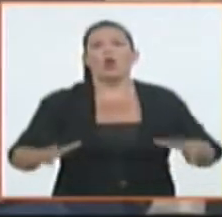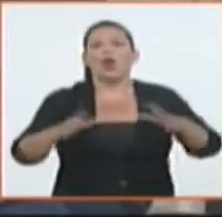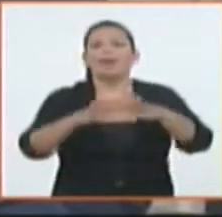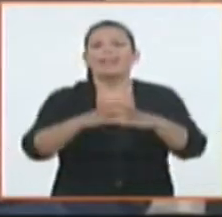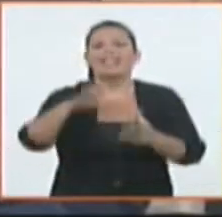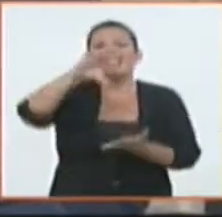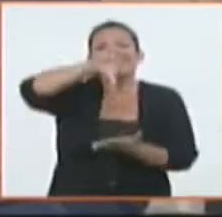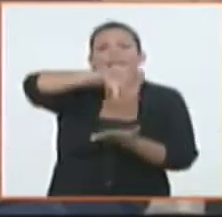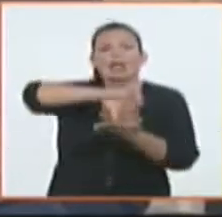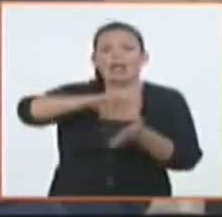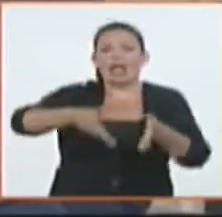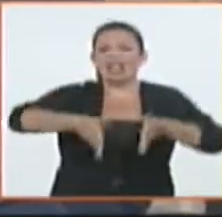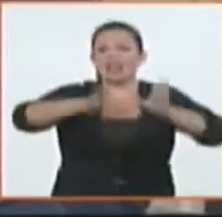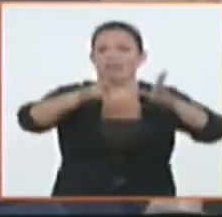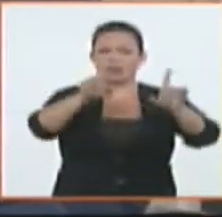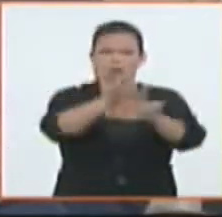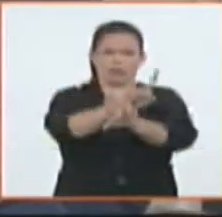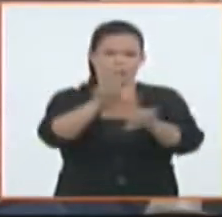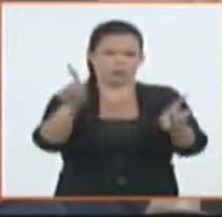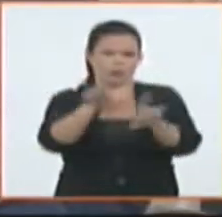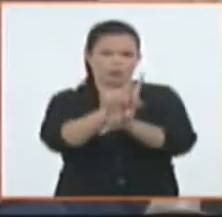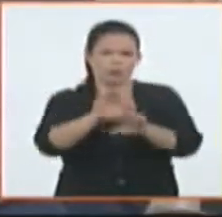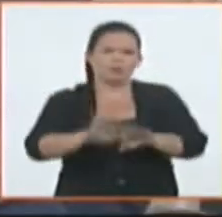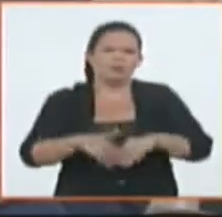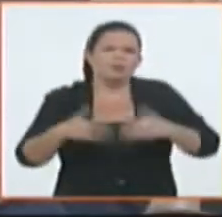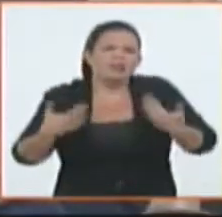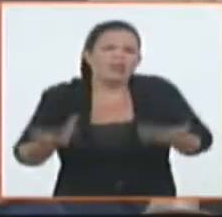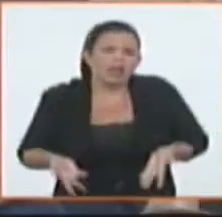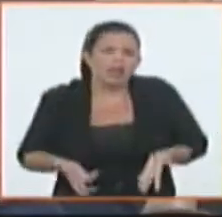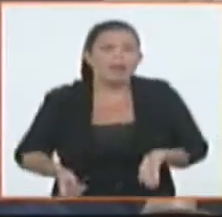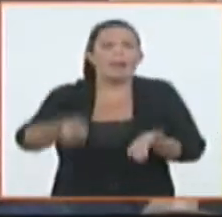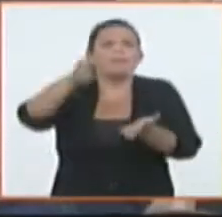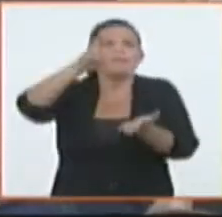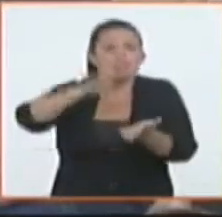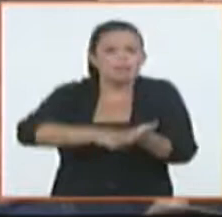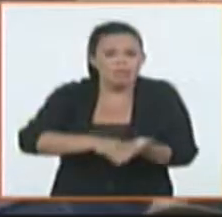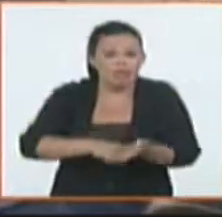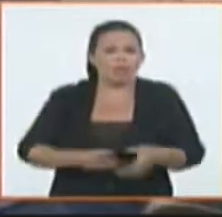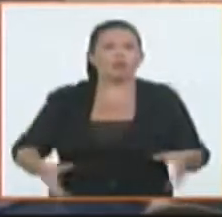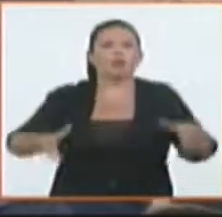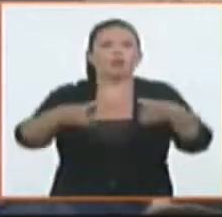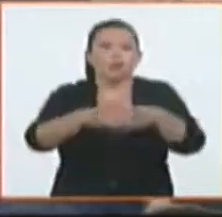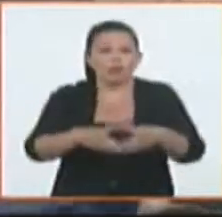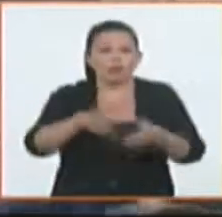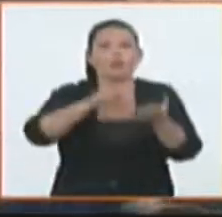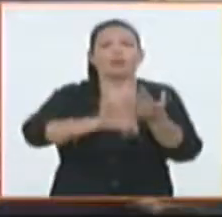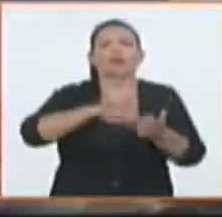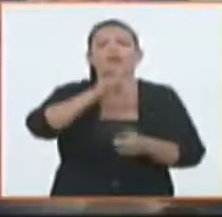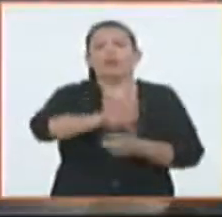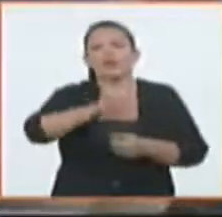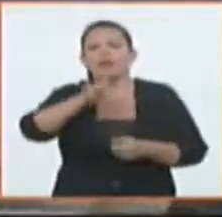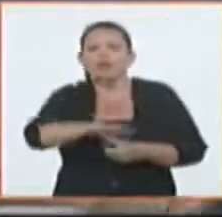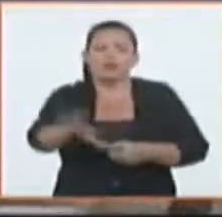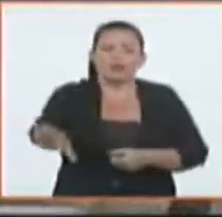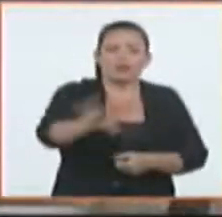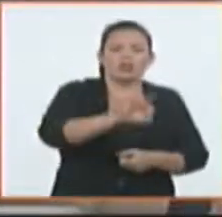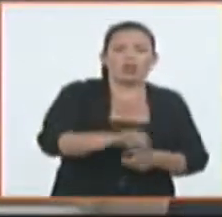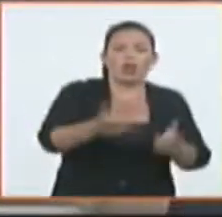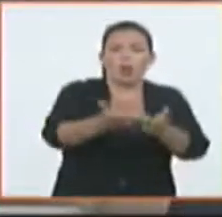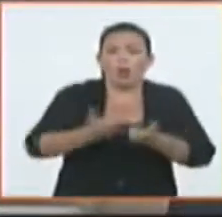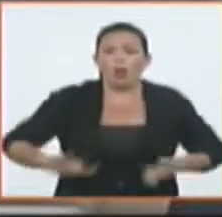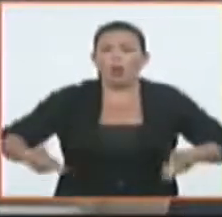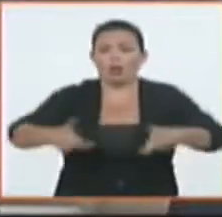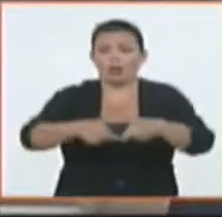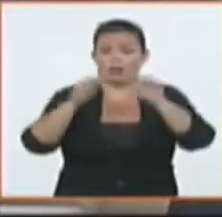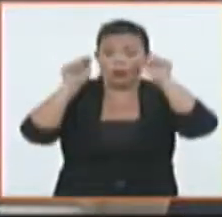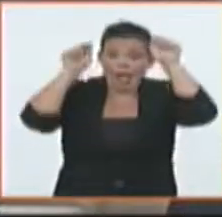edificio. Son los miembros del Comité Central que fueron elegidos en el Congreso, que tienen que sesionar con determinada regularidad, que tienen que